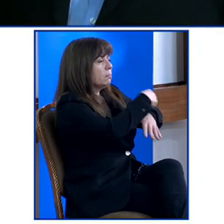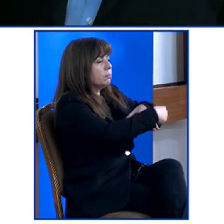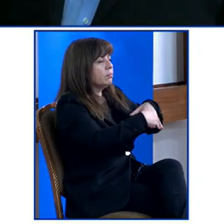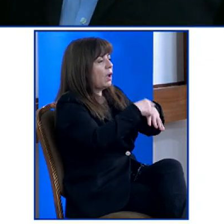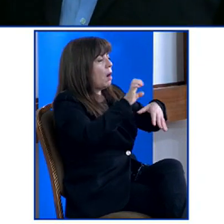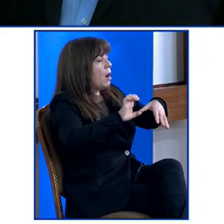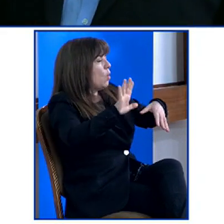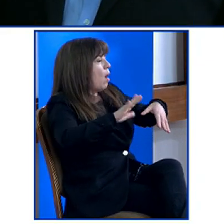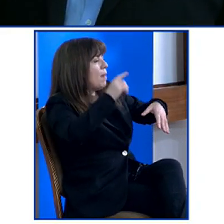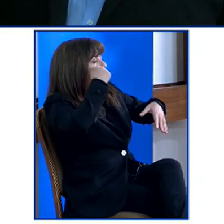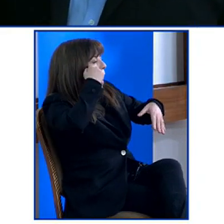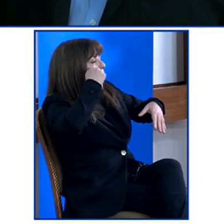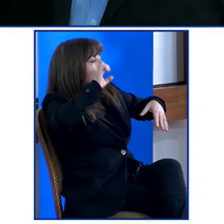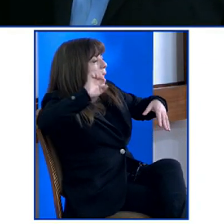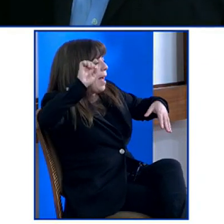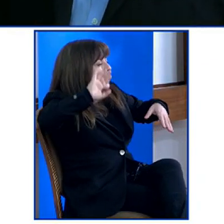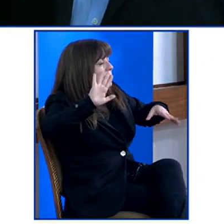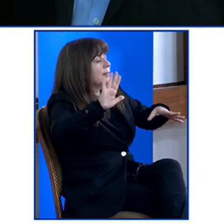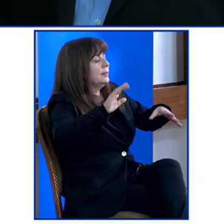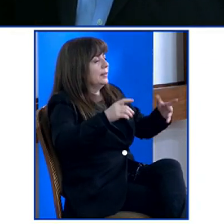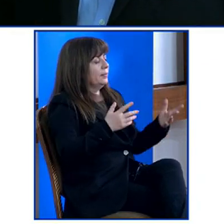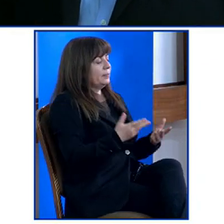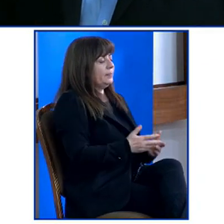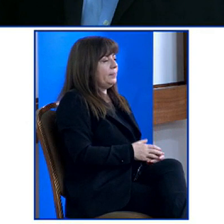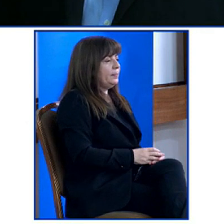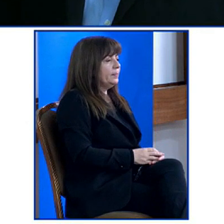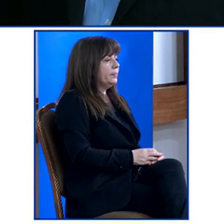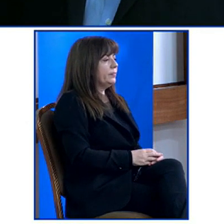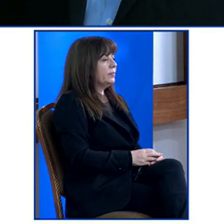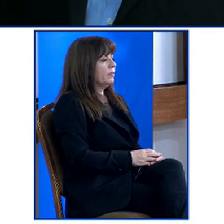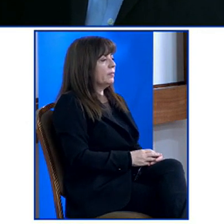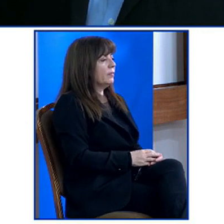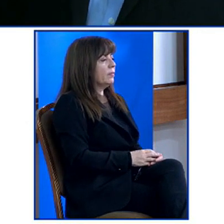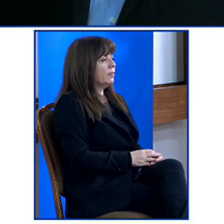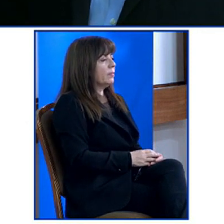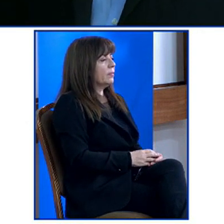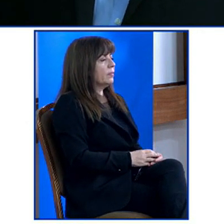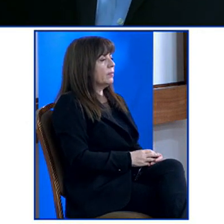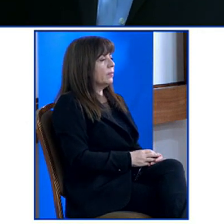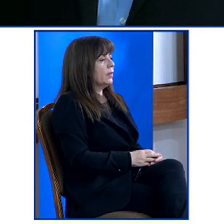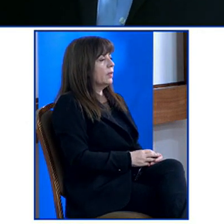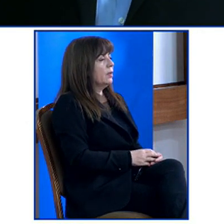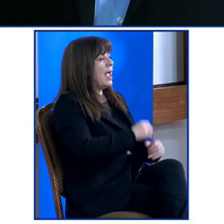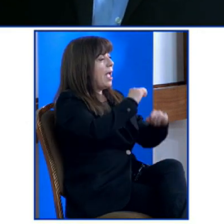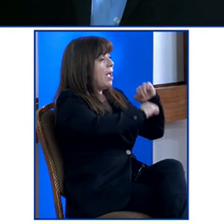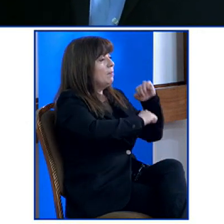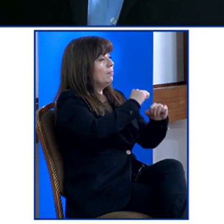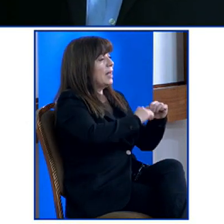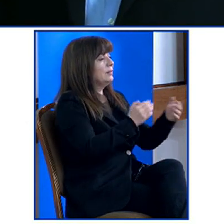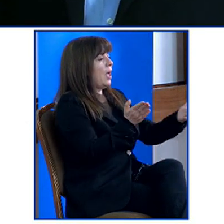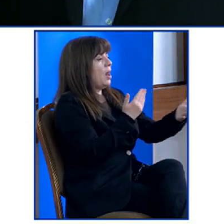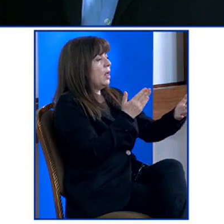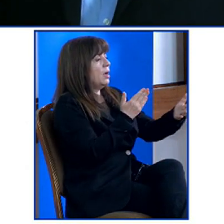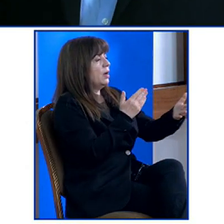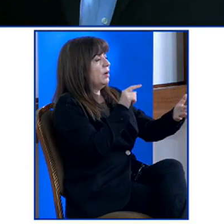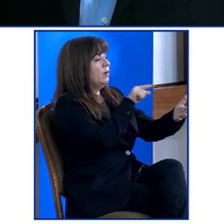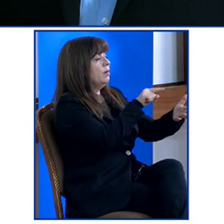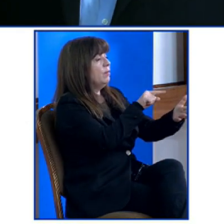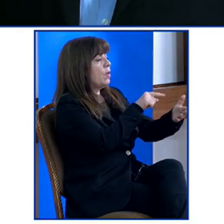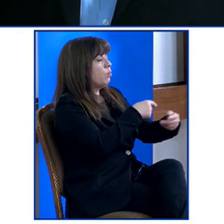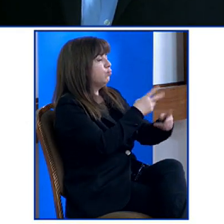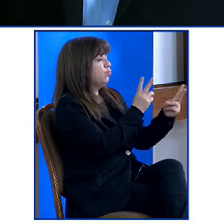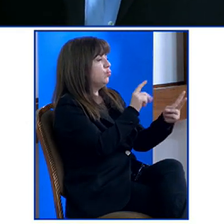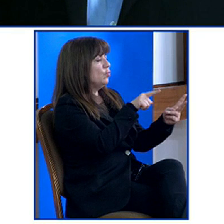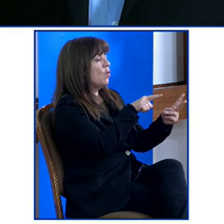comparables. De hecho, la editorial de New England Journal of Medicine, cuando publicamos